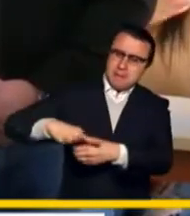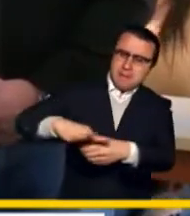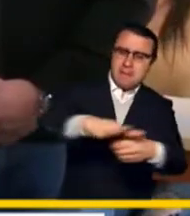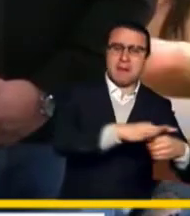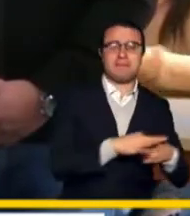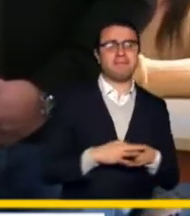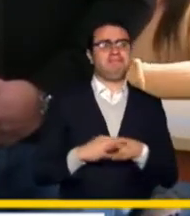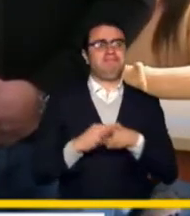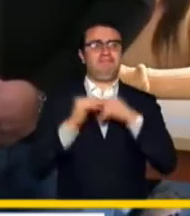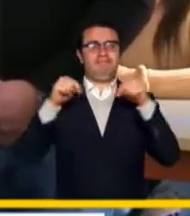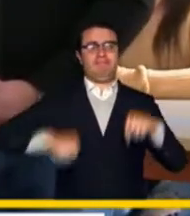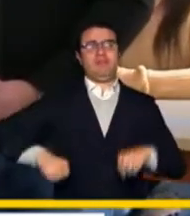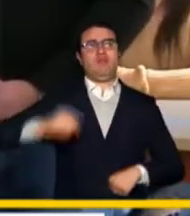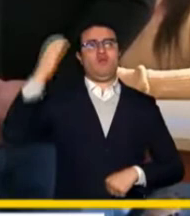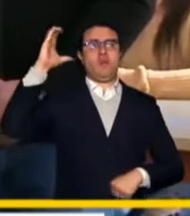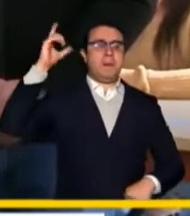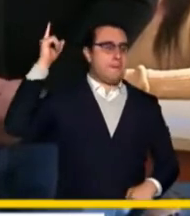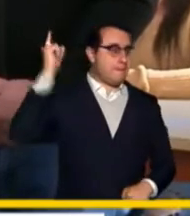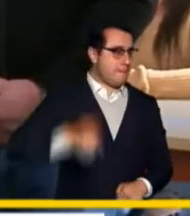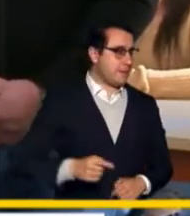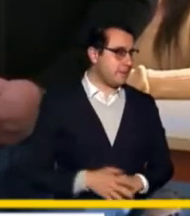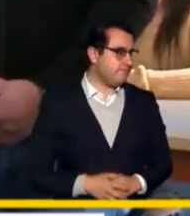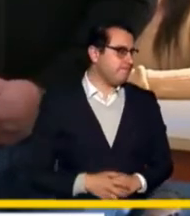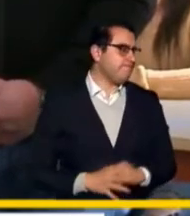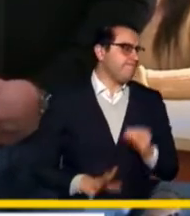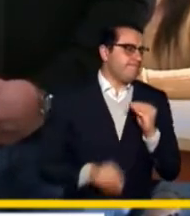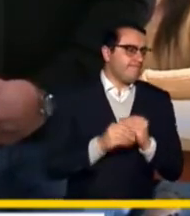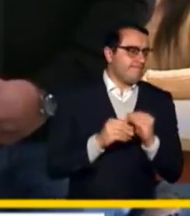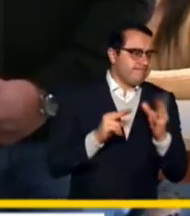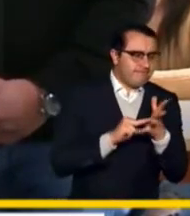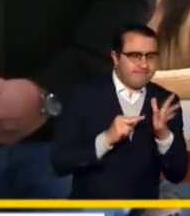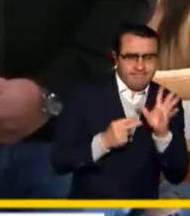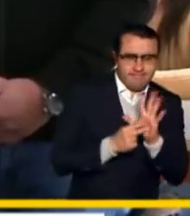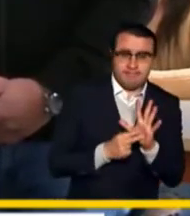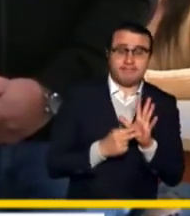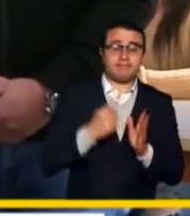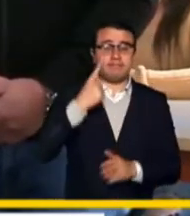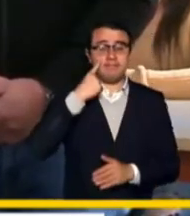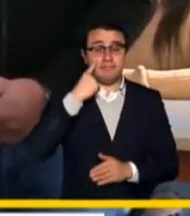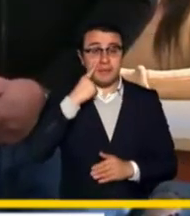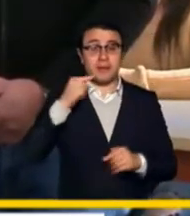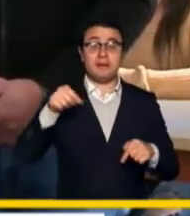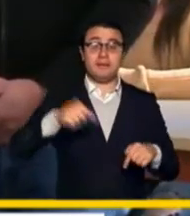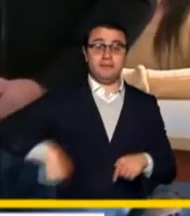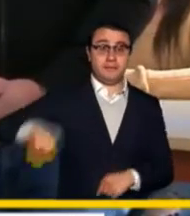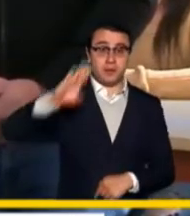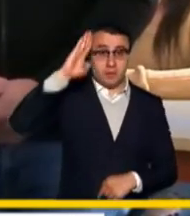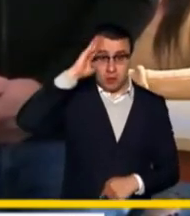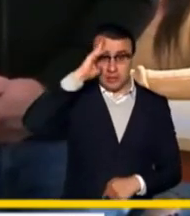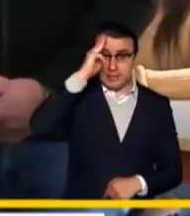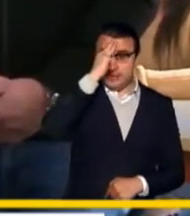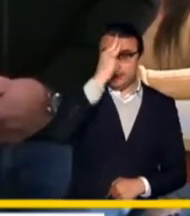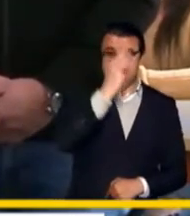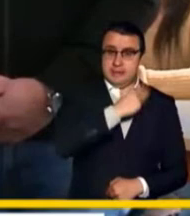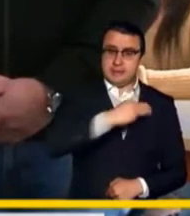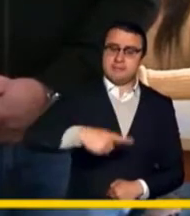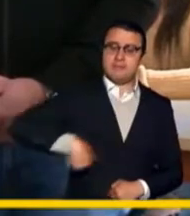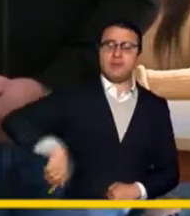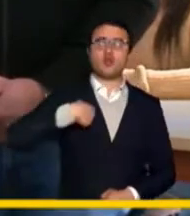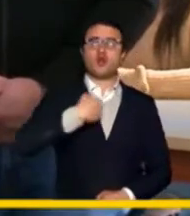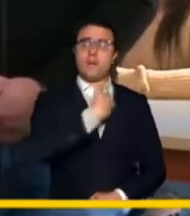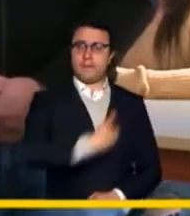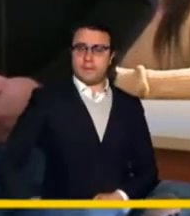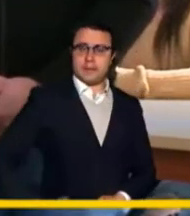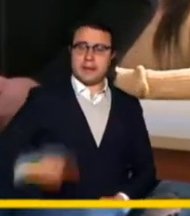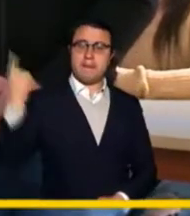eso significa que también la fuerza pública tiene la orden presidencial de cuidar, como ordena